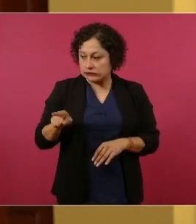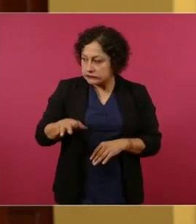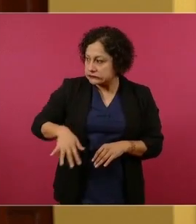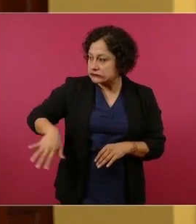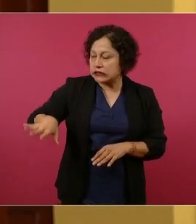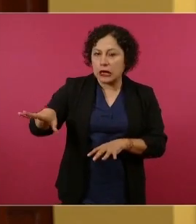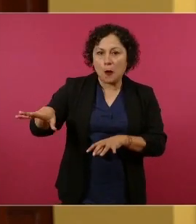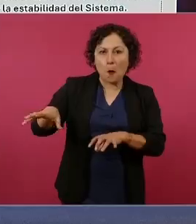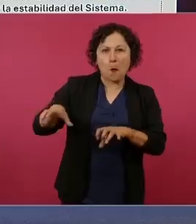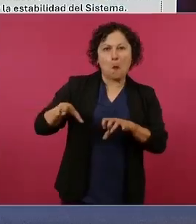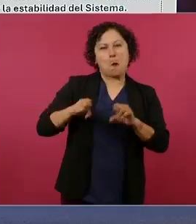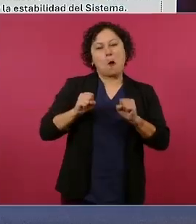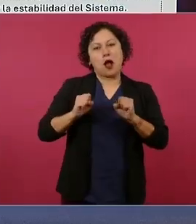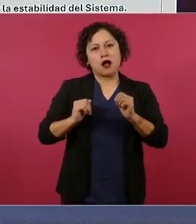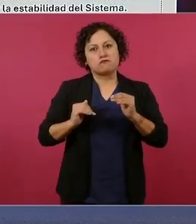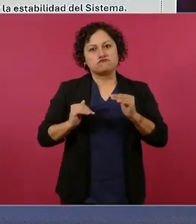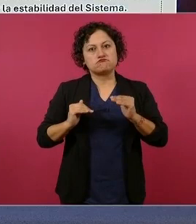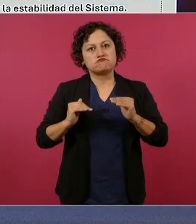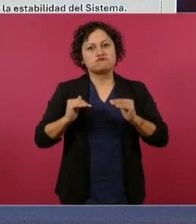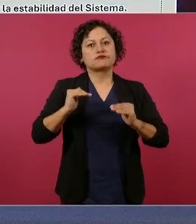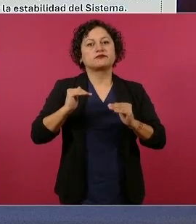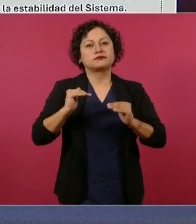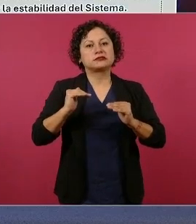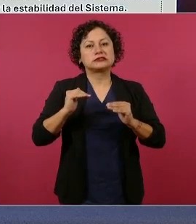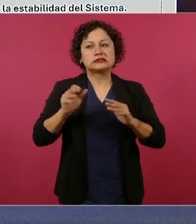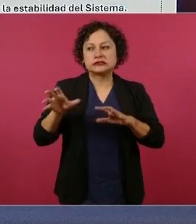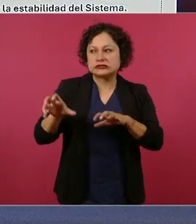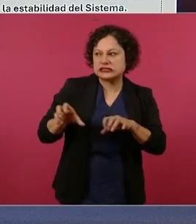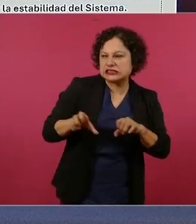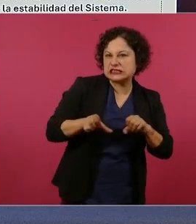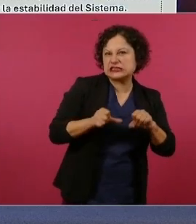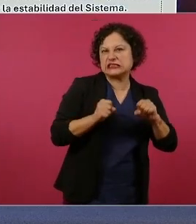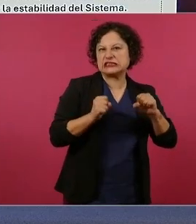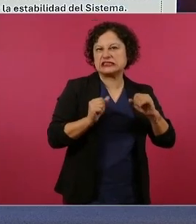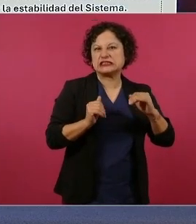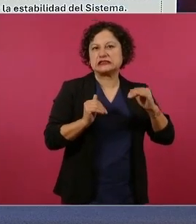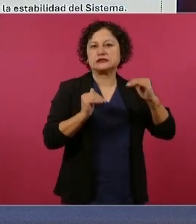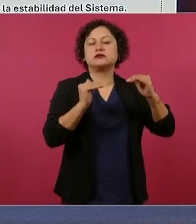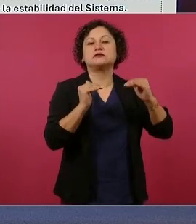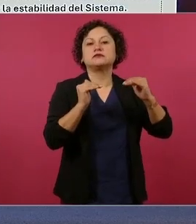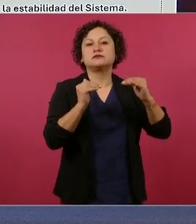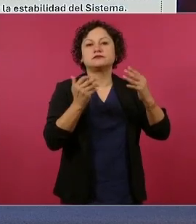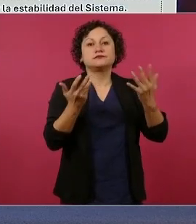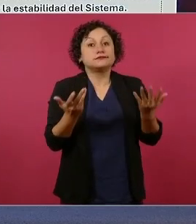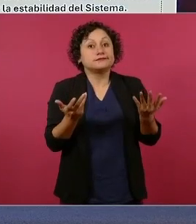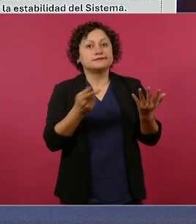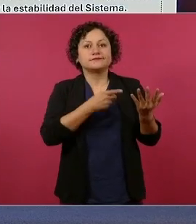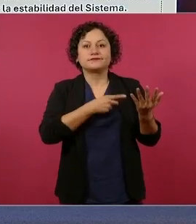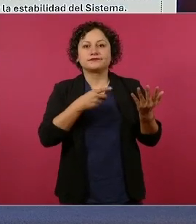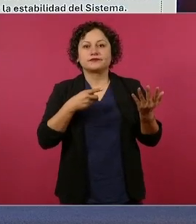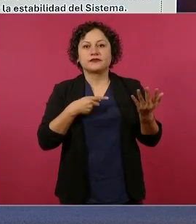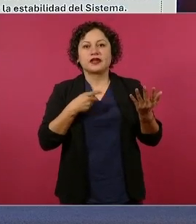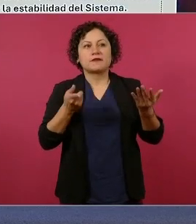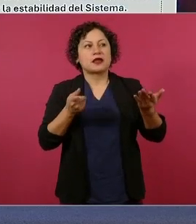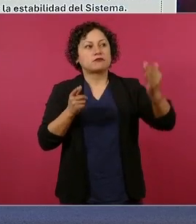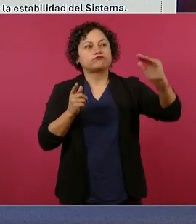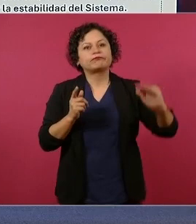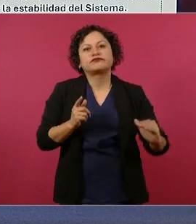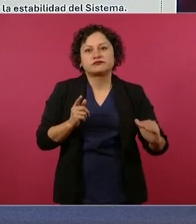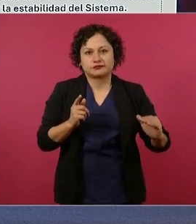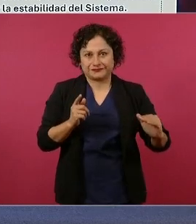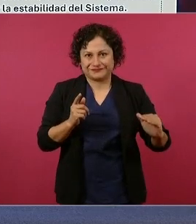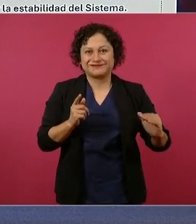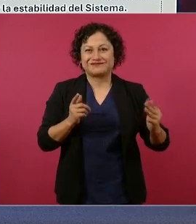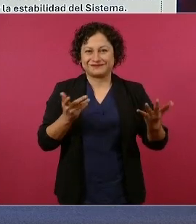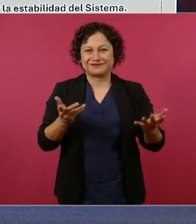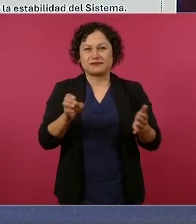generación, se tienen que tomar acciones que puedan regresar nuevamente el sistema al balance, es decir, bajar la demanda. Si ya no puedo poner